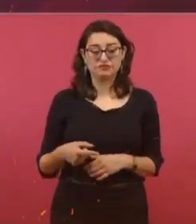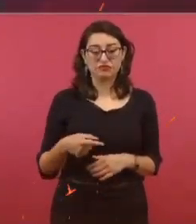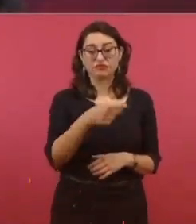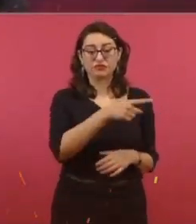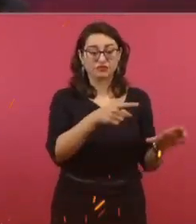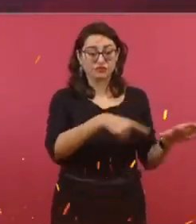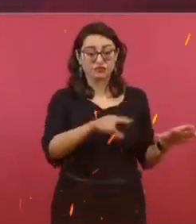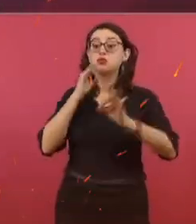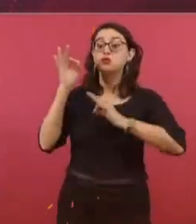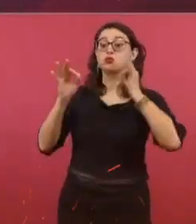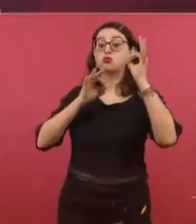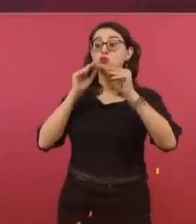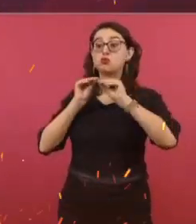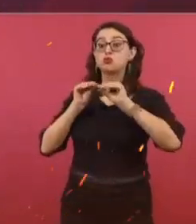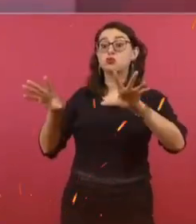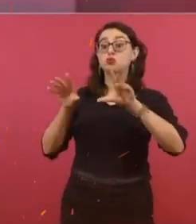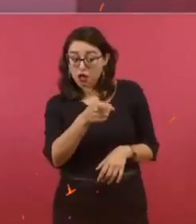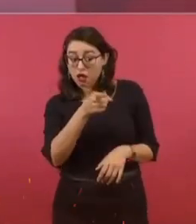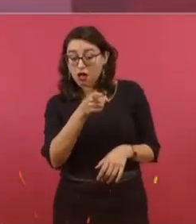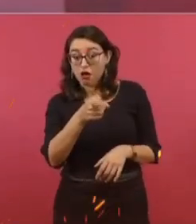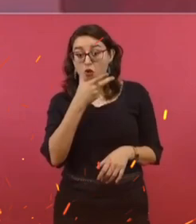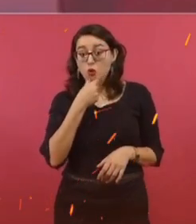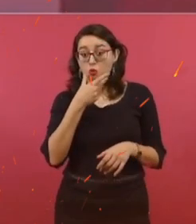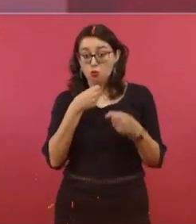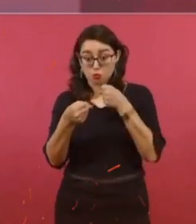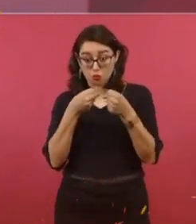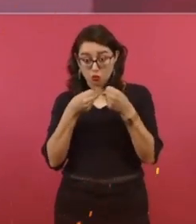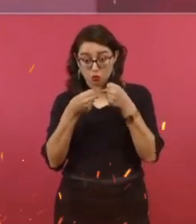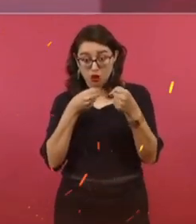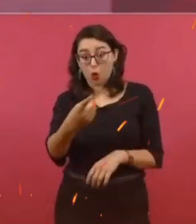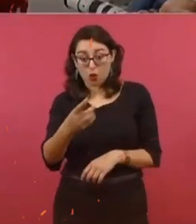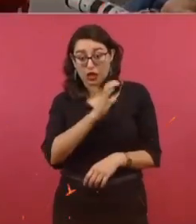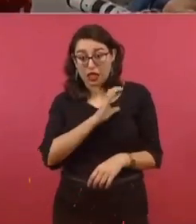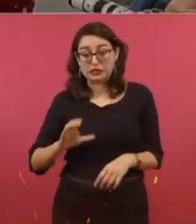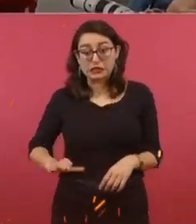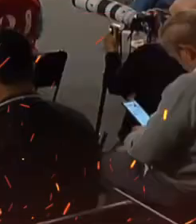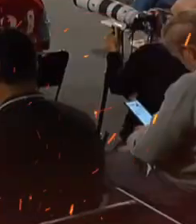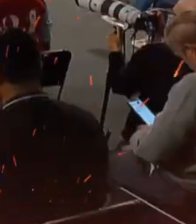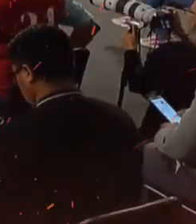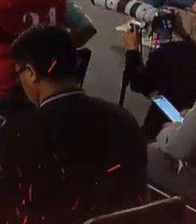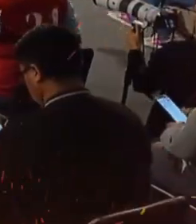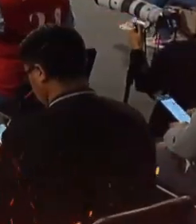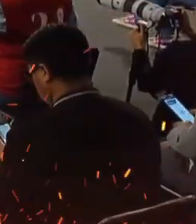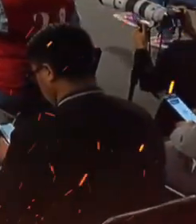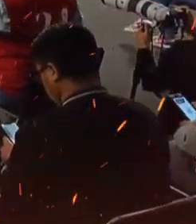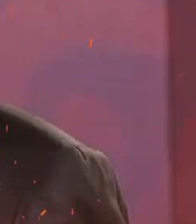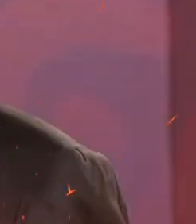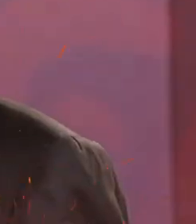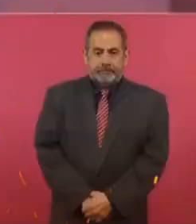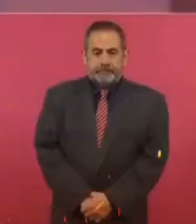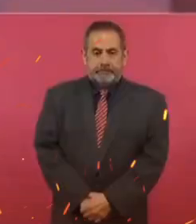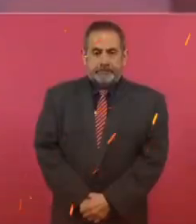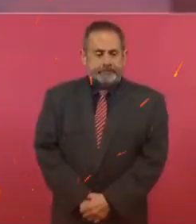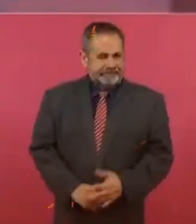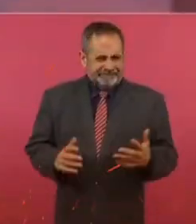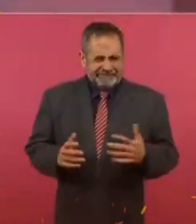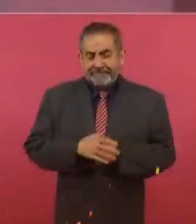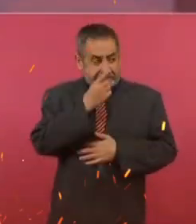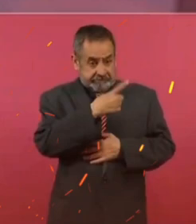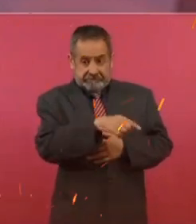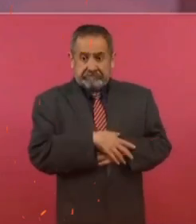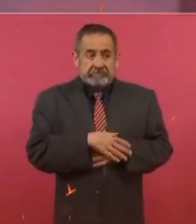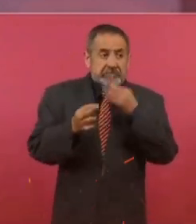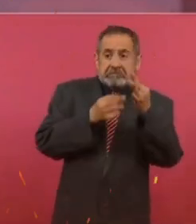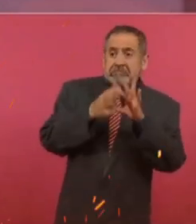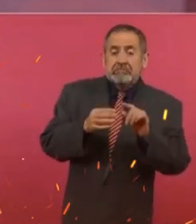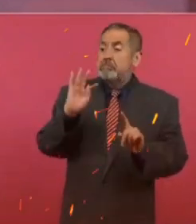difundiendo que si le pasa algo a un periodista, a un aspirante a la presidencia, va a ser culpa mía. Pero esto